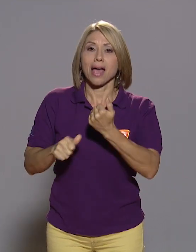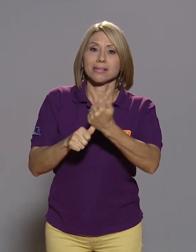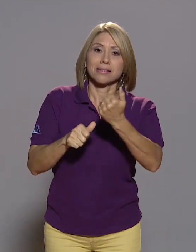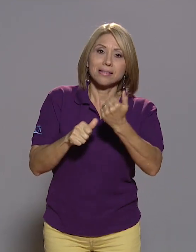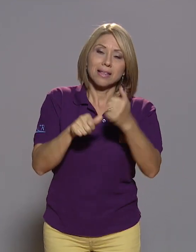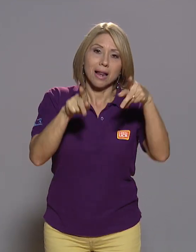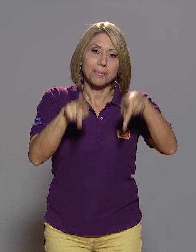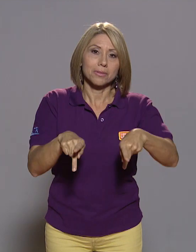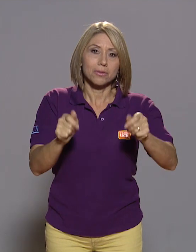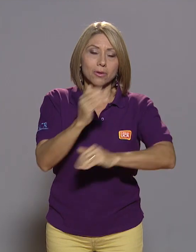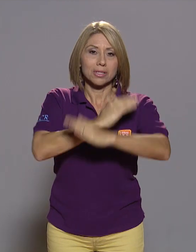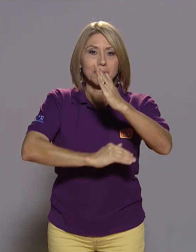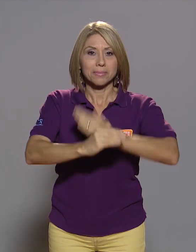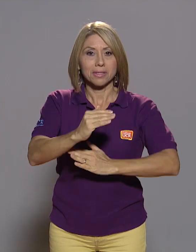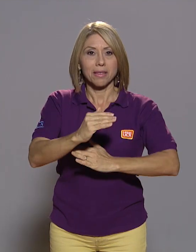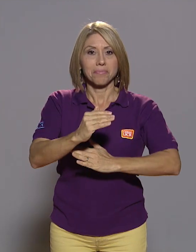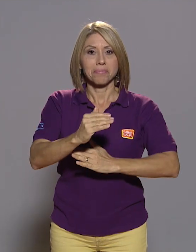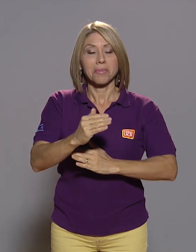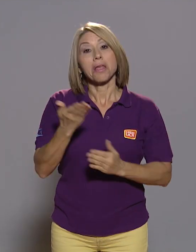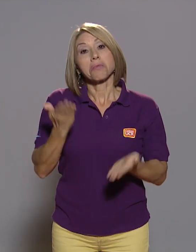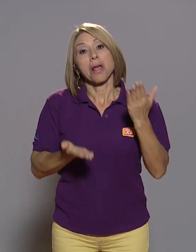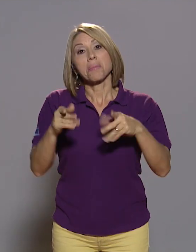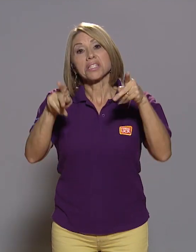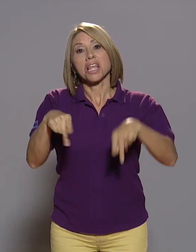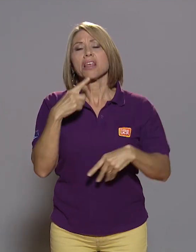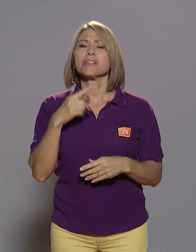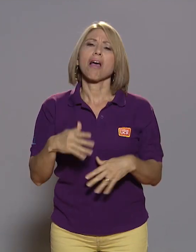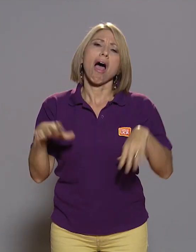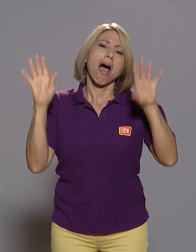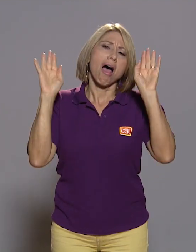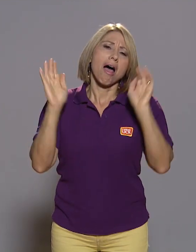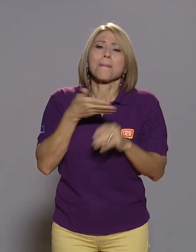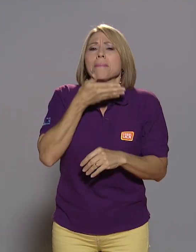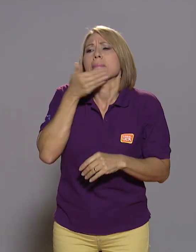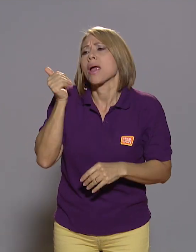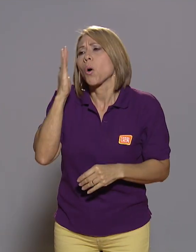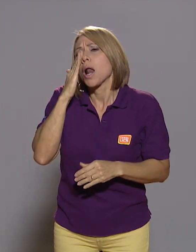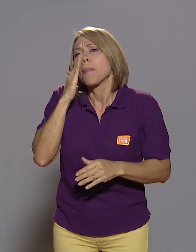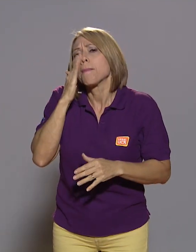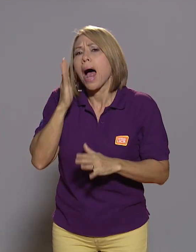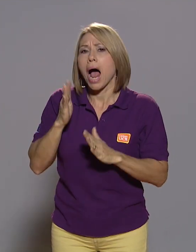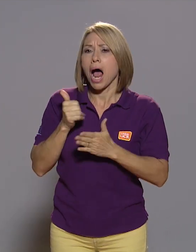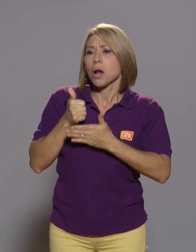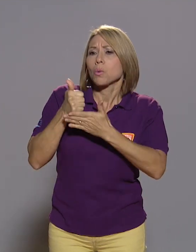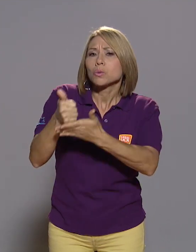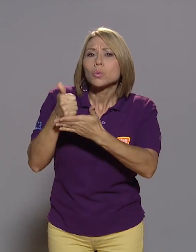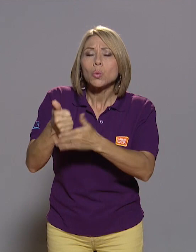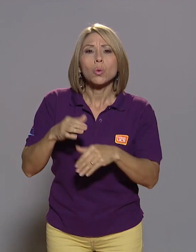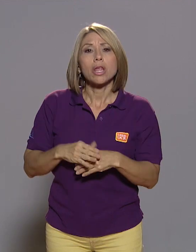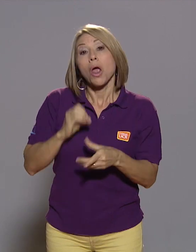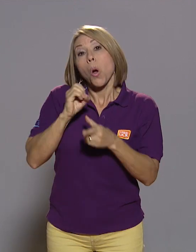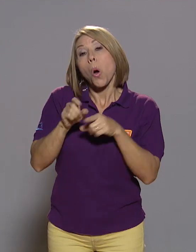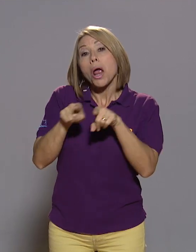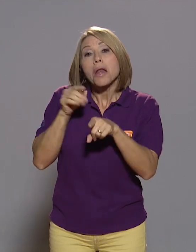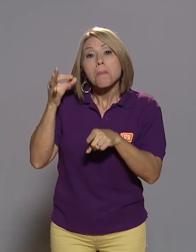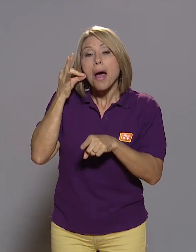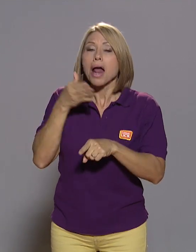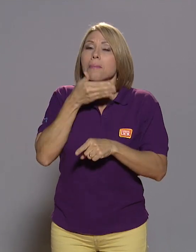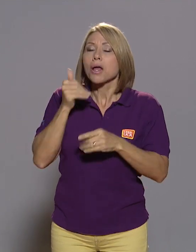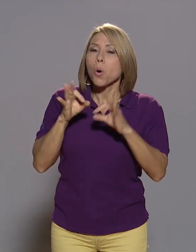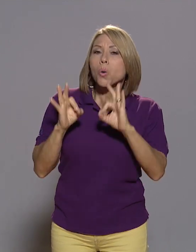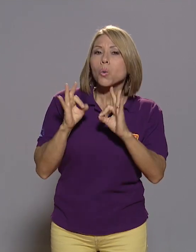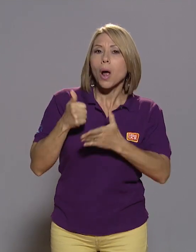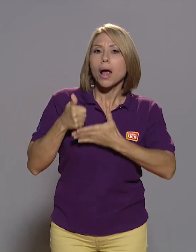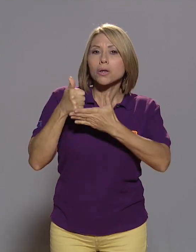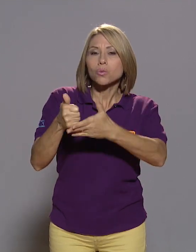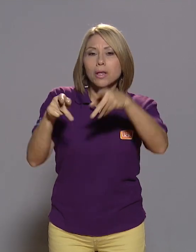asistencia, ¿verdad? Y la gente podría decir, bueno, ¿quién mejor que la mamá o que una hermana para ayudar a la persona con